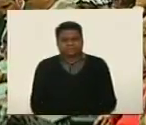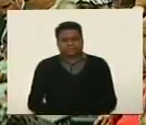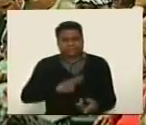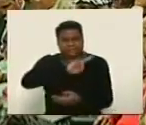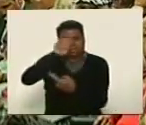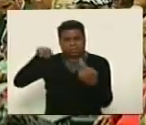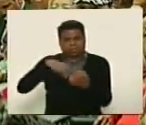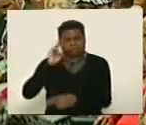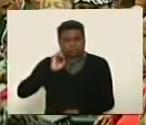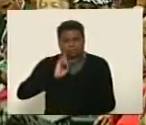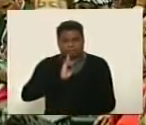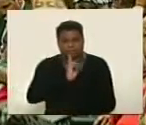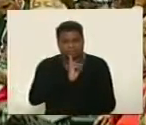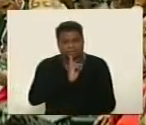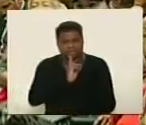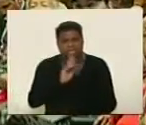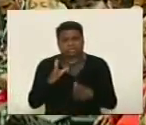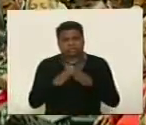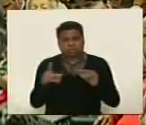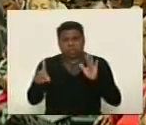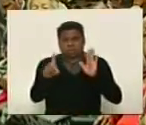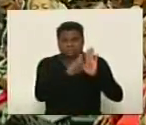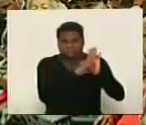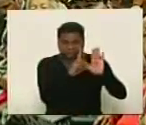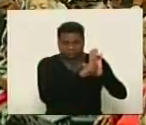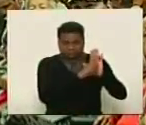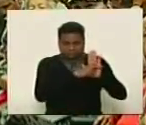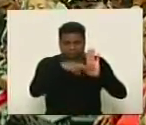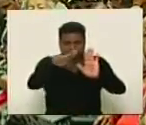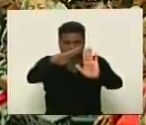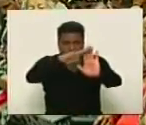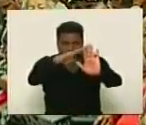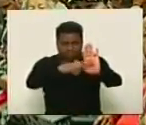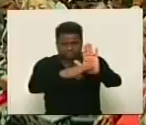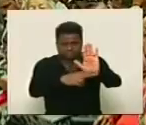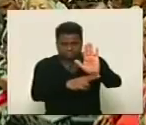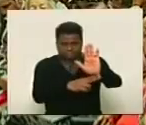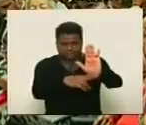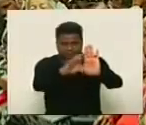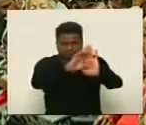revolución bolivariana y los derechos que están planteados en la Constitución.